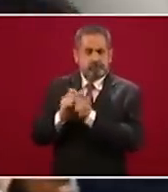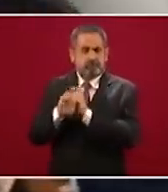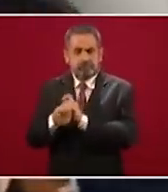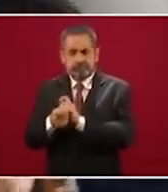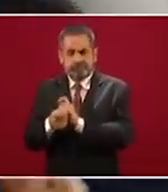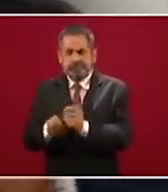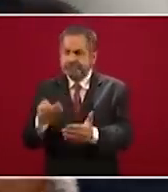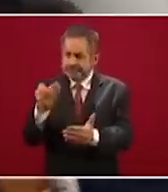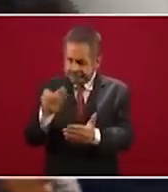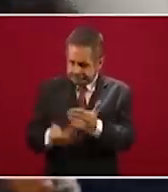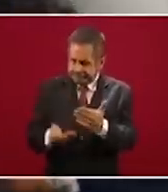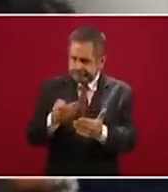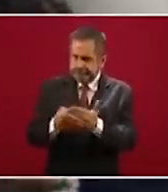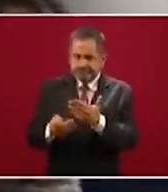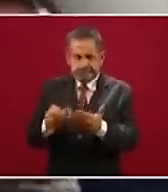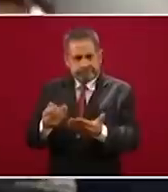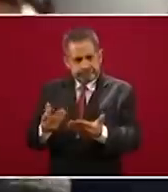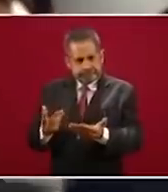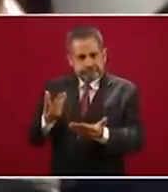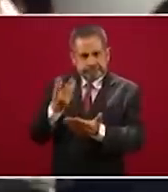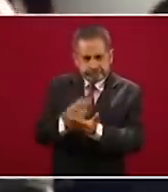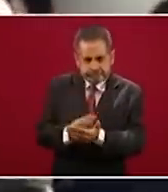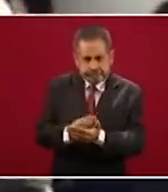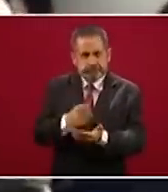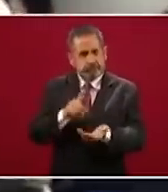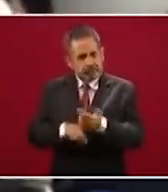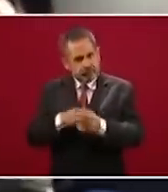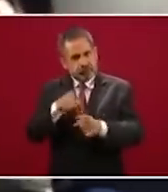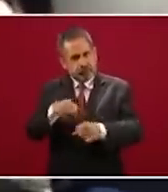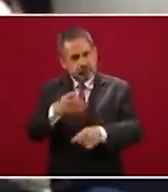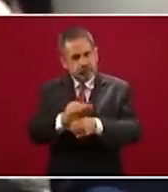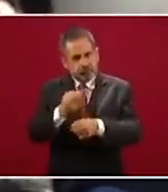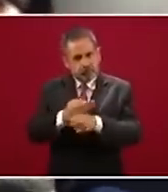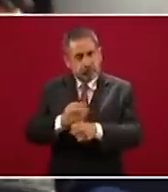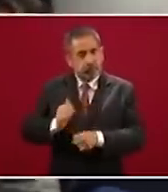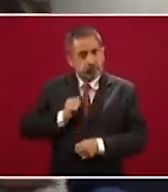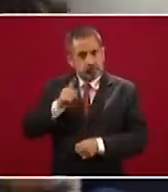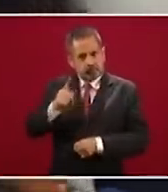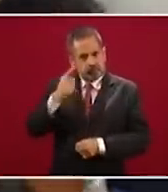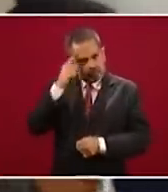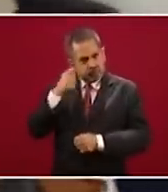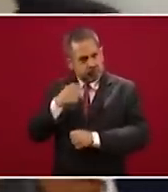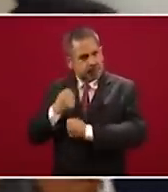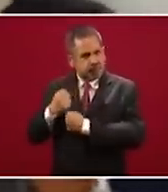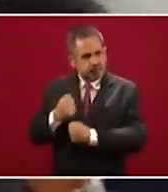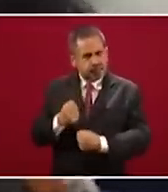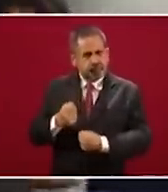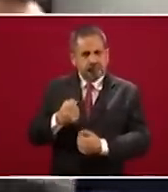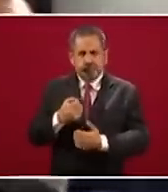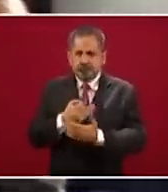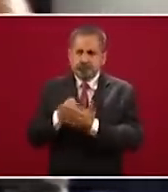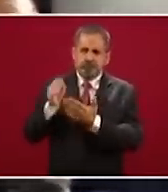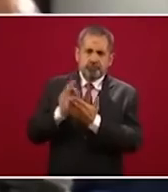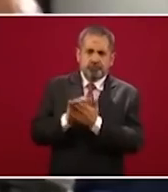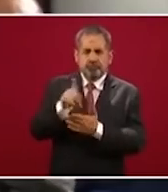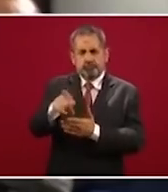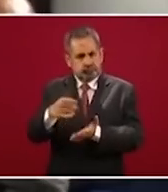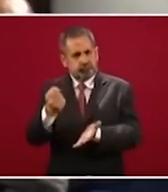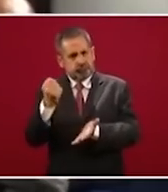completa si no usted aprovechara con esa fuerza que tiene de